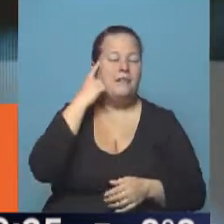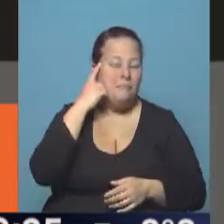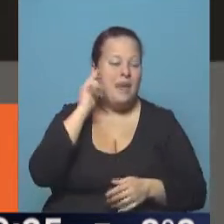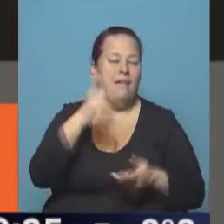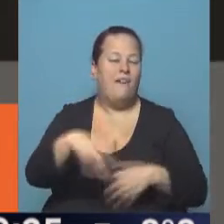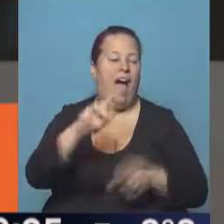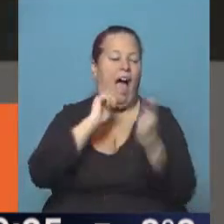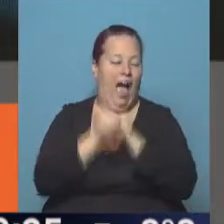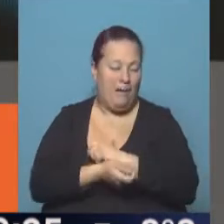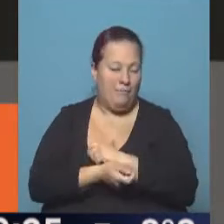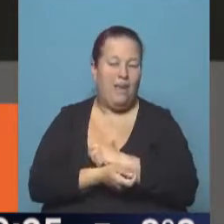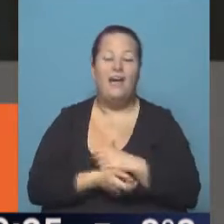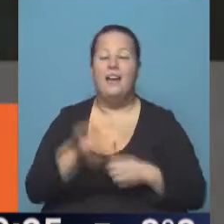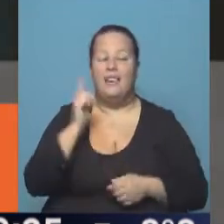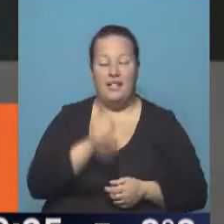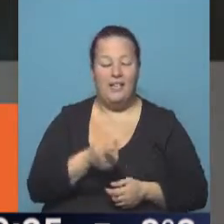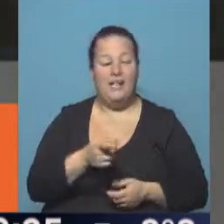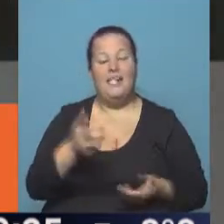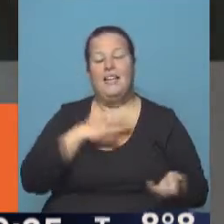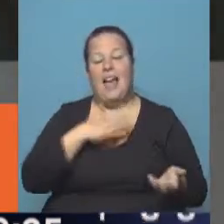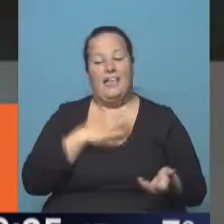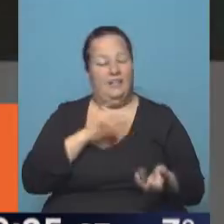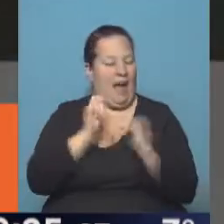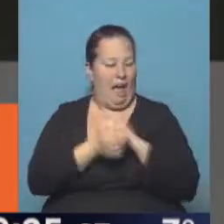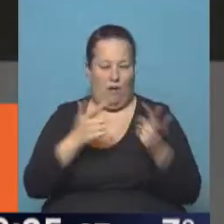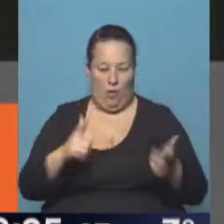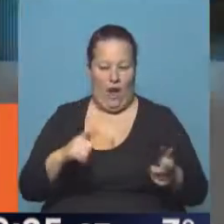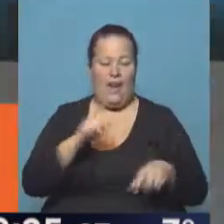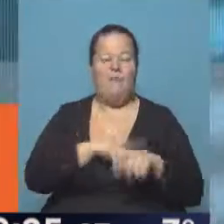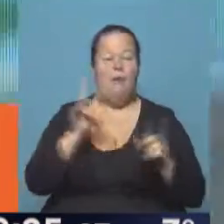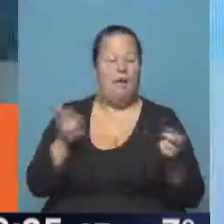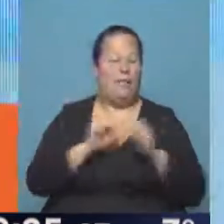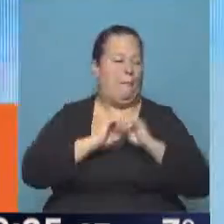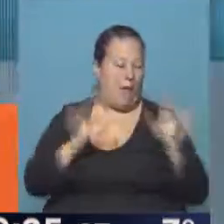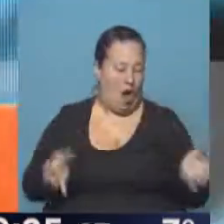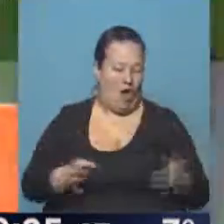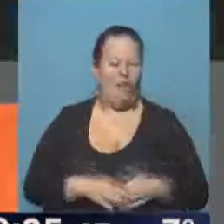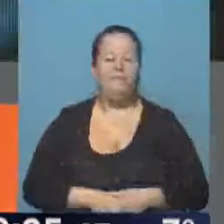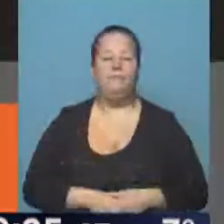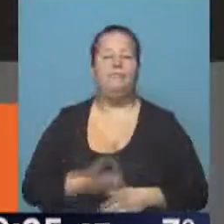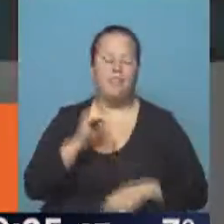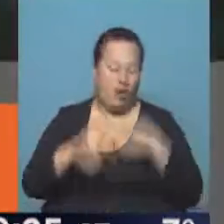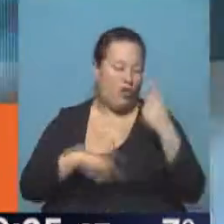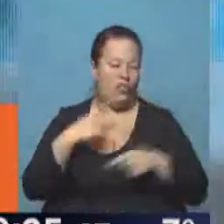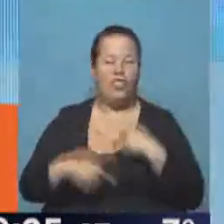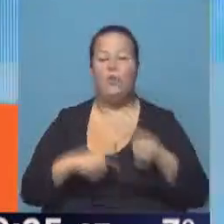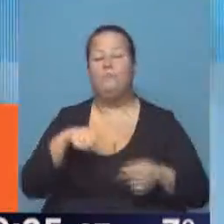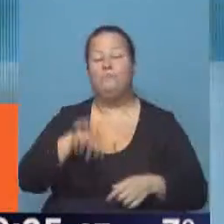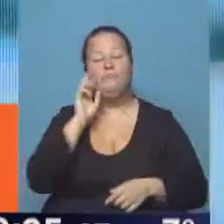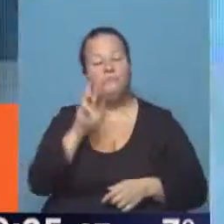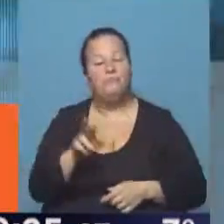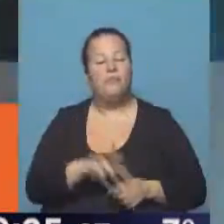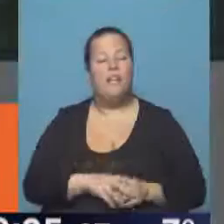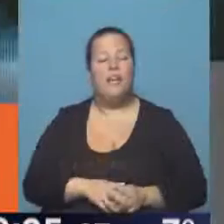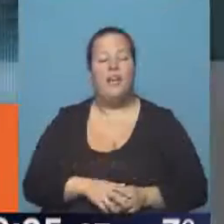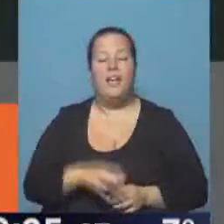va a cambiar. Y ahí lamentablemente no cambia y el ciclo recrudece y continúa. Entonces uno ve muchas